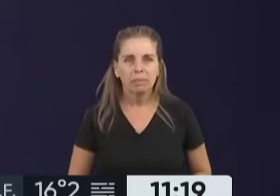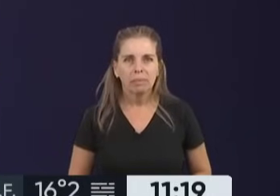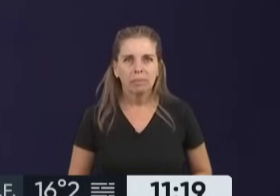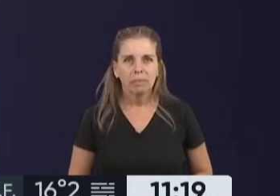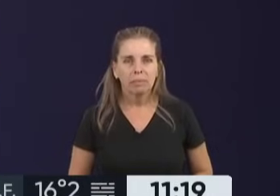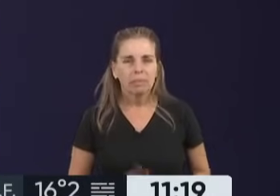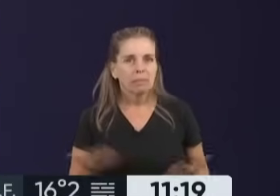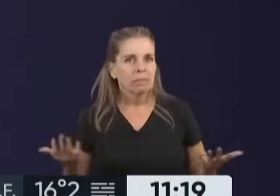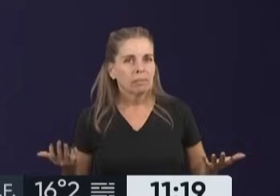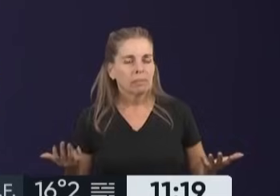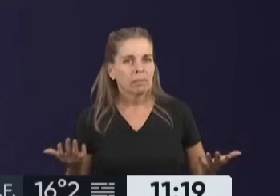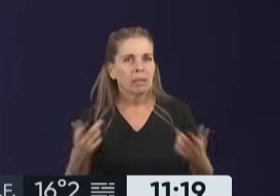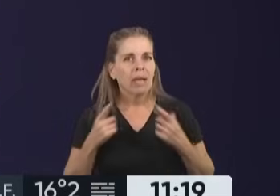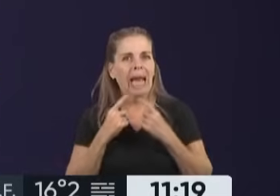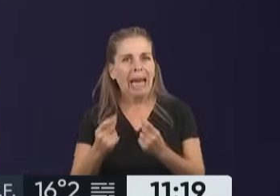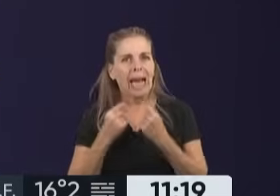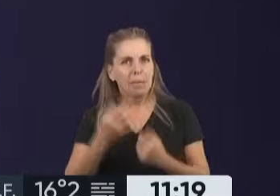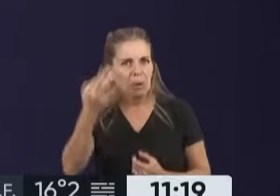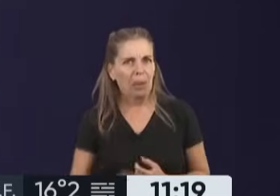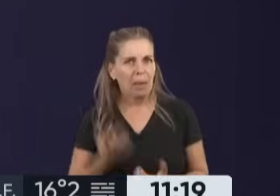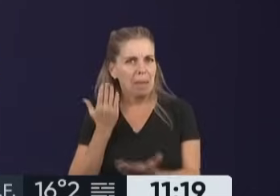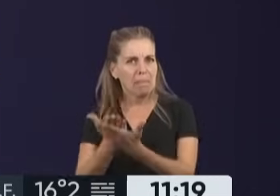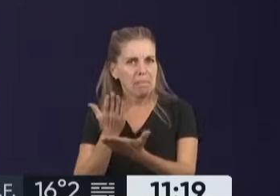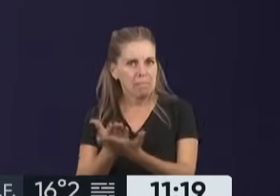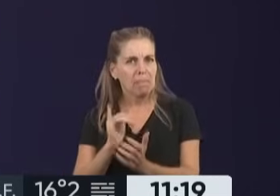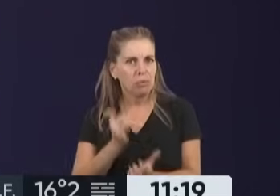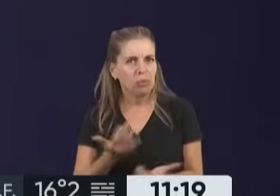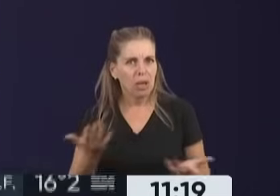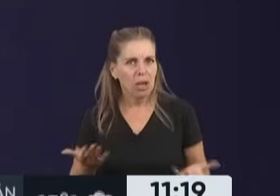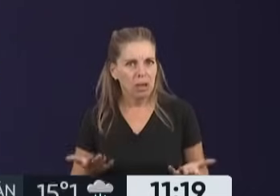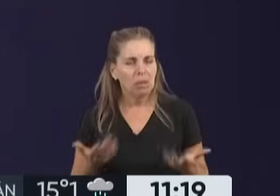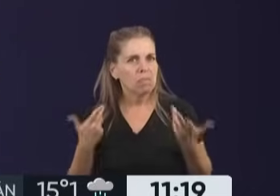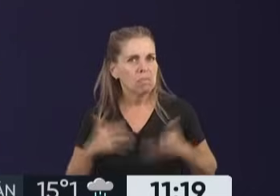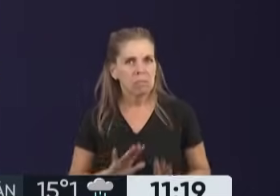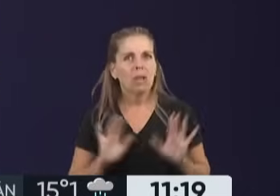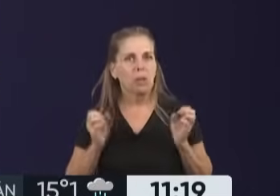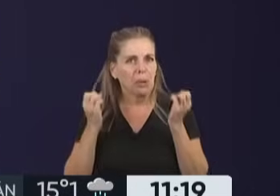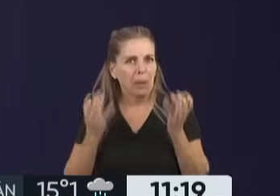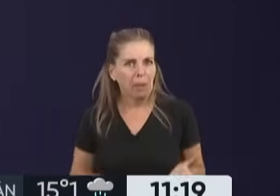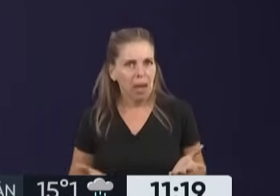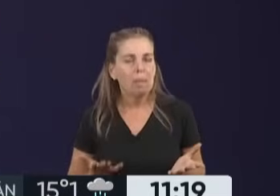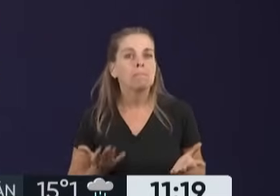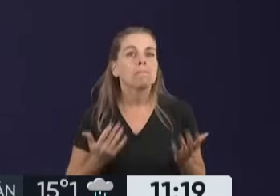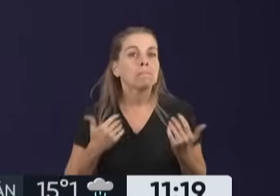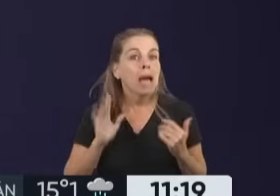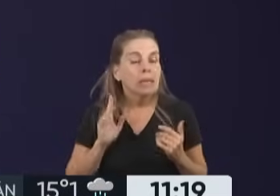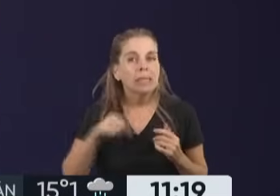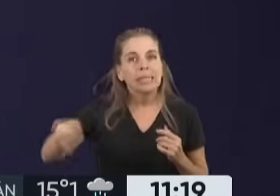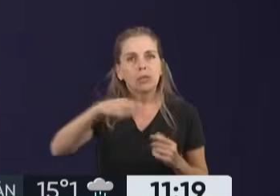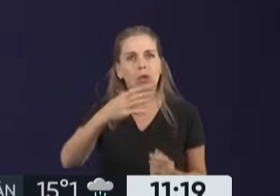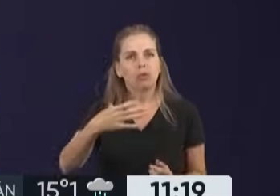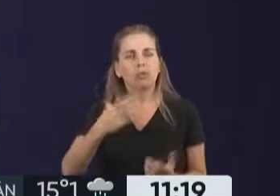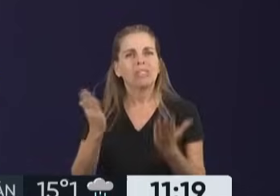los reclamos para nosotros son todos genuinos, absolutamente todos. Mucho más cuando quienes hacen los reclamos son estudiantes